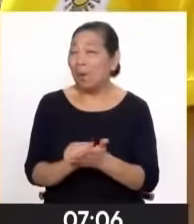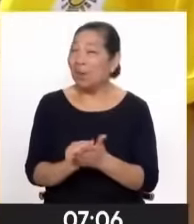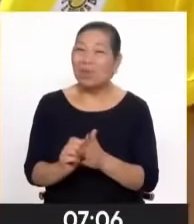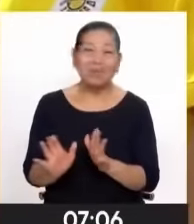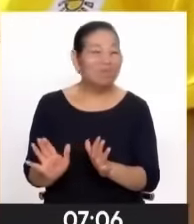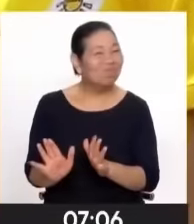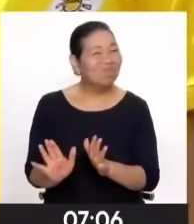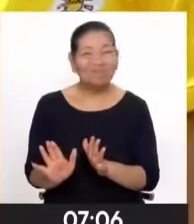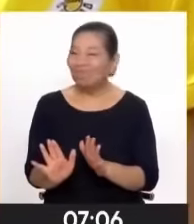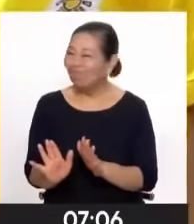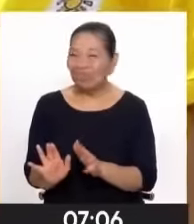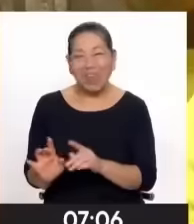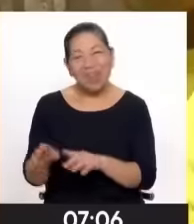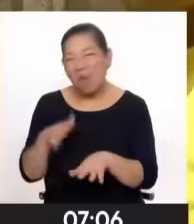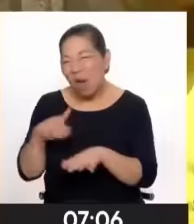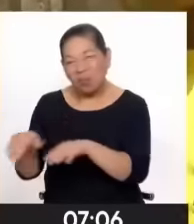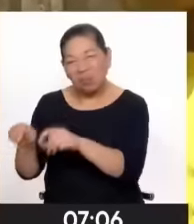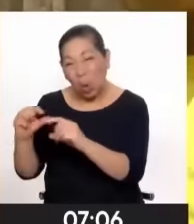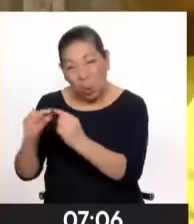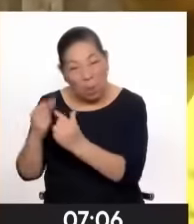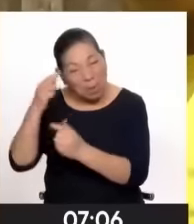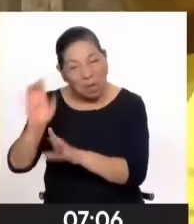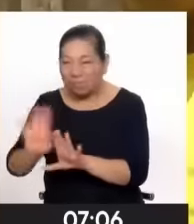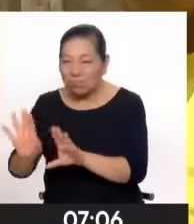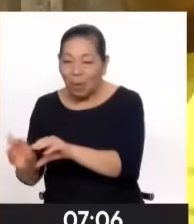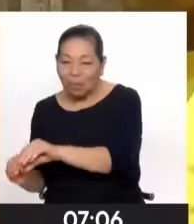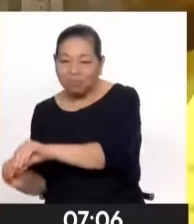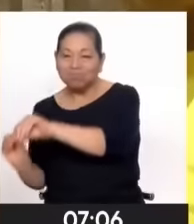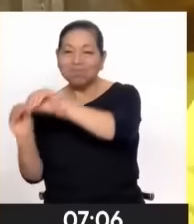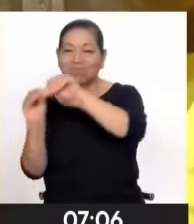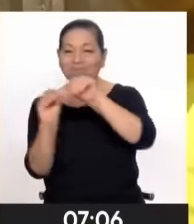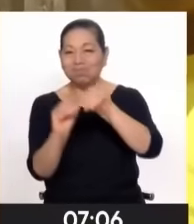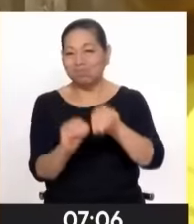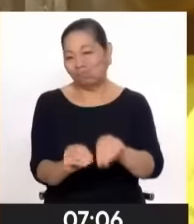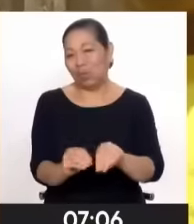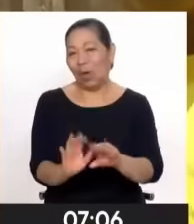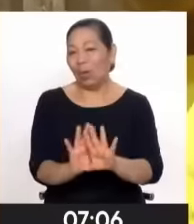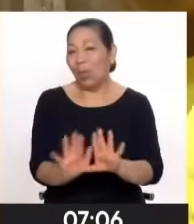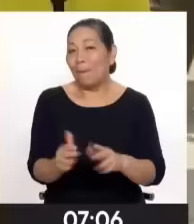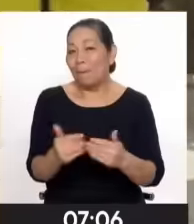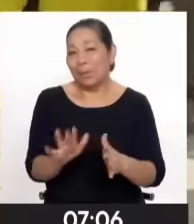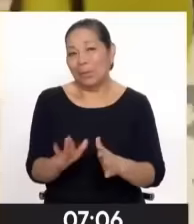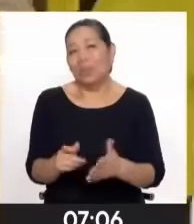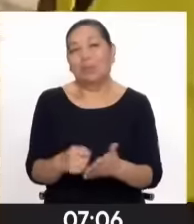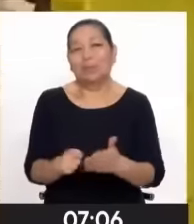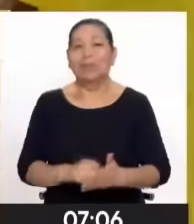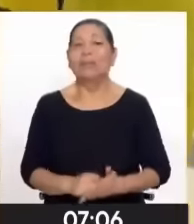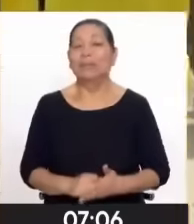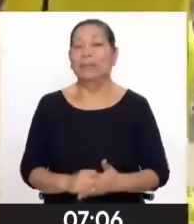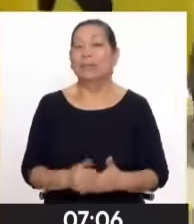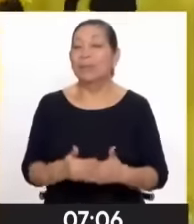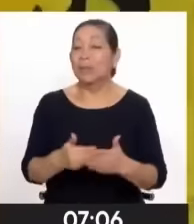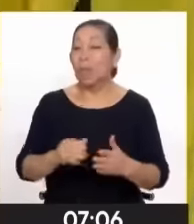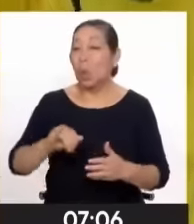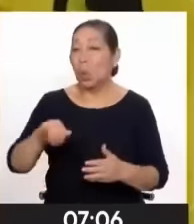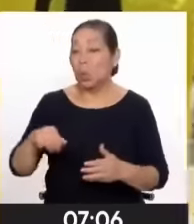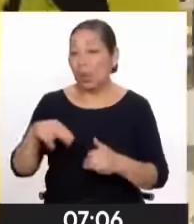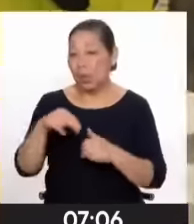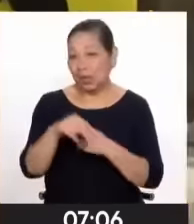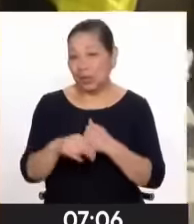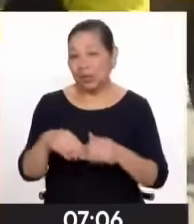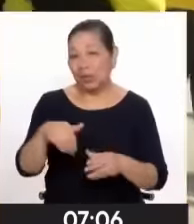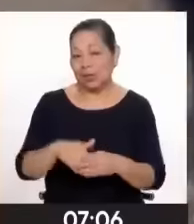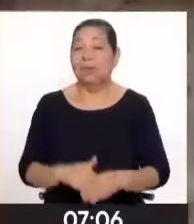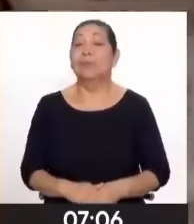después decide retirar su candidat para evitar que el partido pierda su inscripción ante el Jurado Nacional